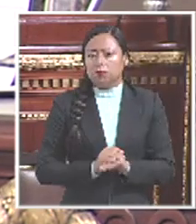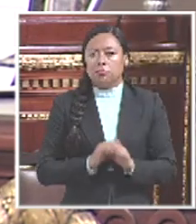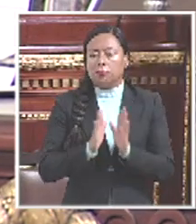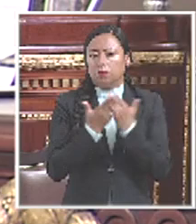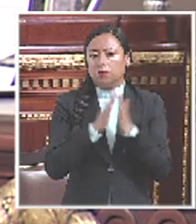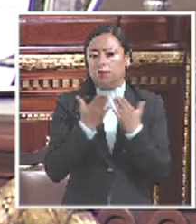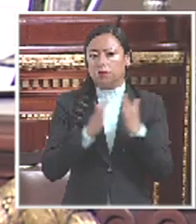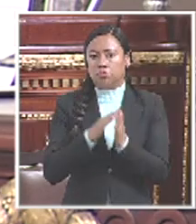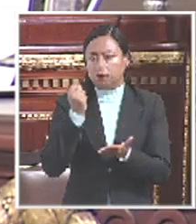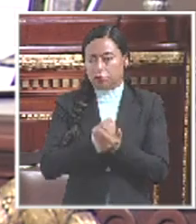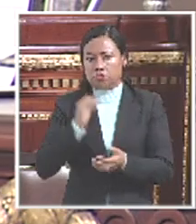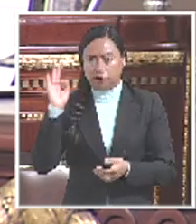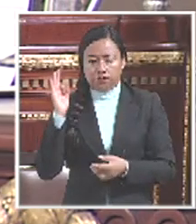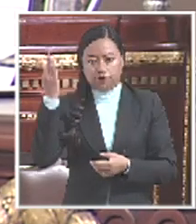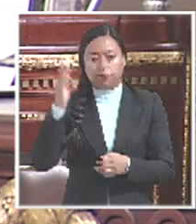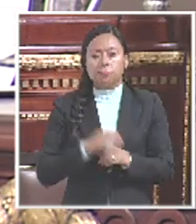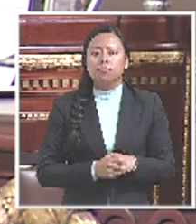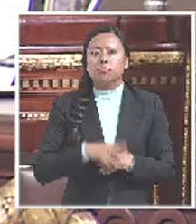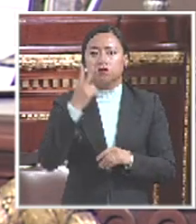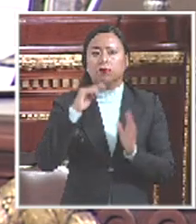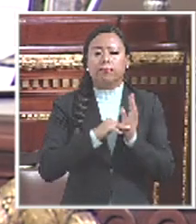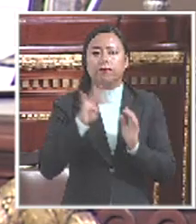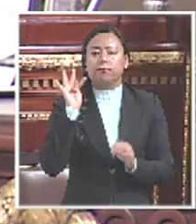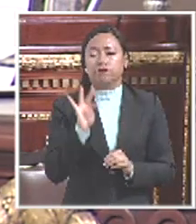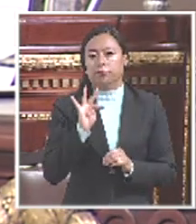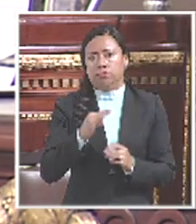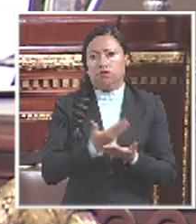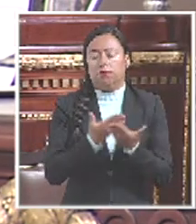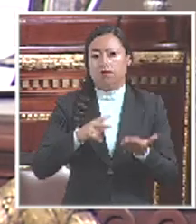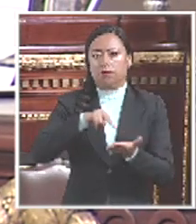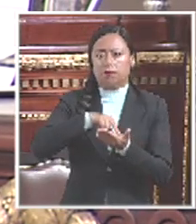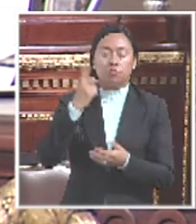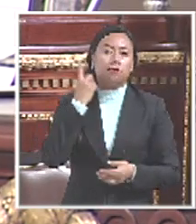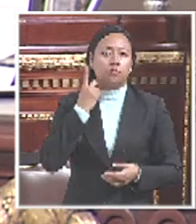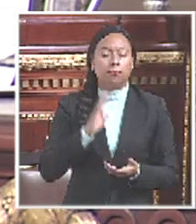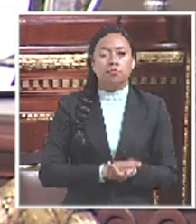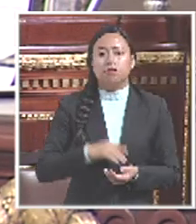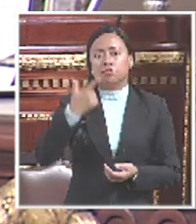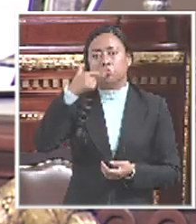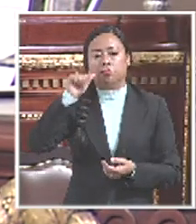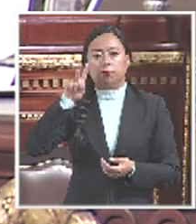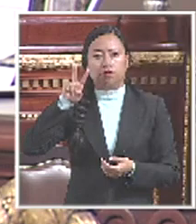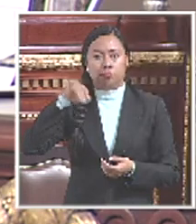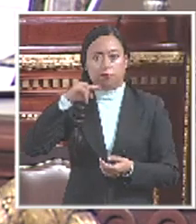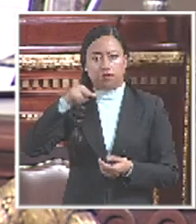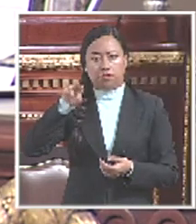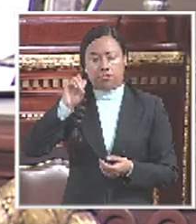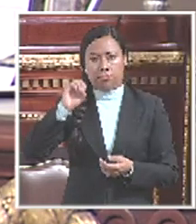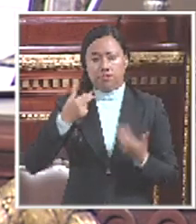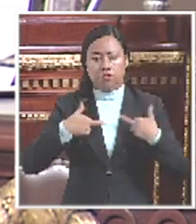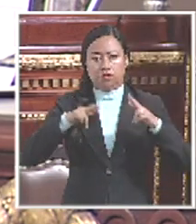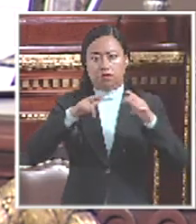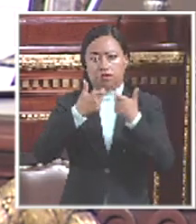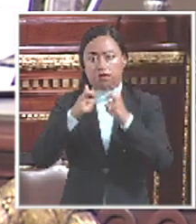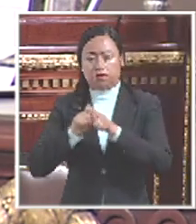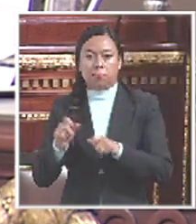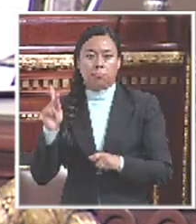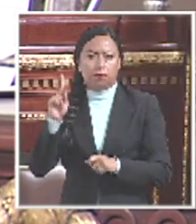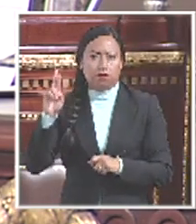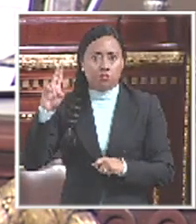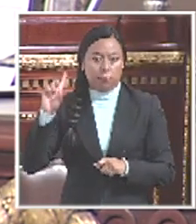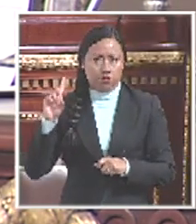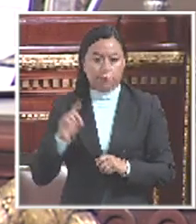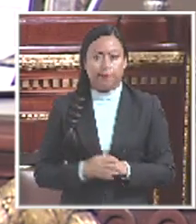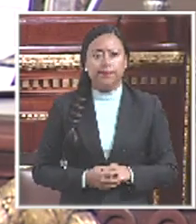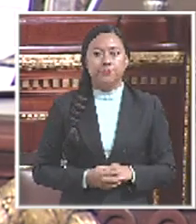2019, se concede el uso de la tribuna al diputado Jorge Gaviño Ambriz, integrante del Grupo Parlamentario del Partido de la Revolución Democrática. Adelante,